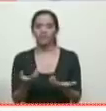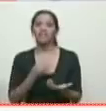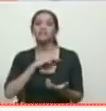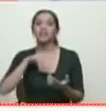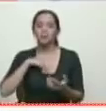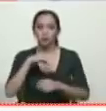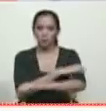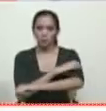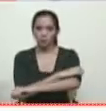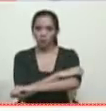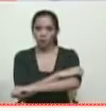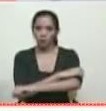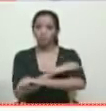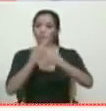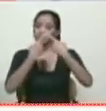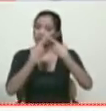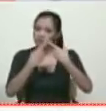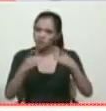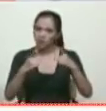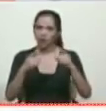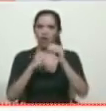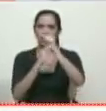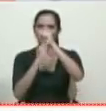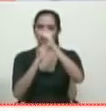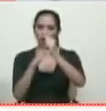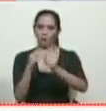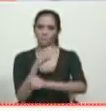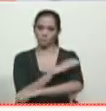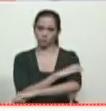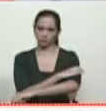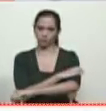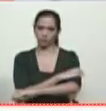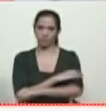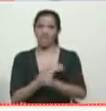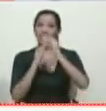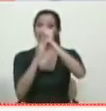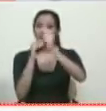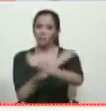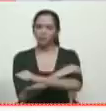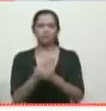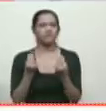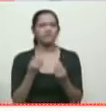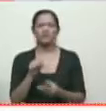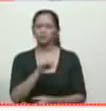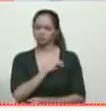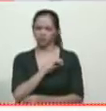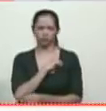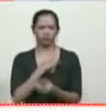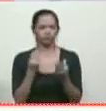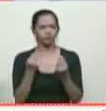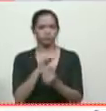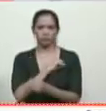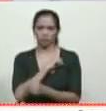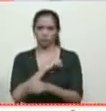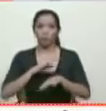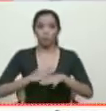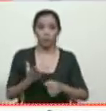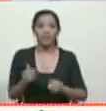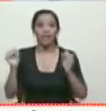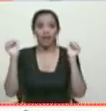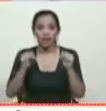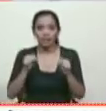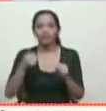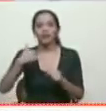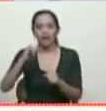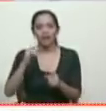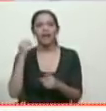oposición. El liderazgo de la oposición es cobarde. Muy cobarde, porque este es el momento. Yo sé que ahí en la Asamblea